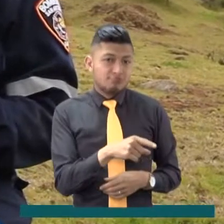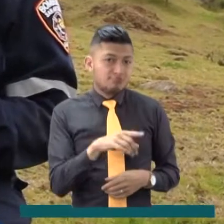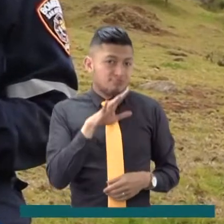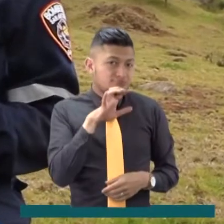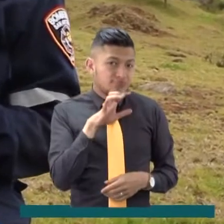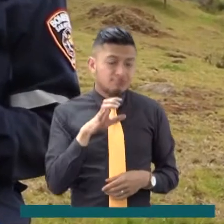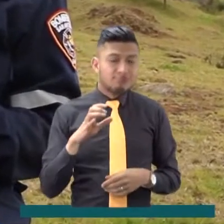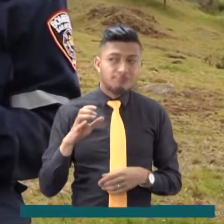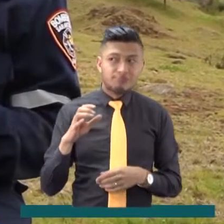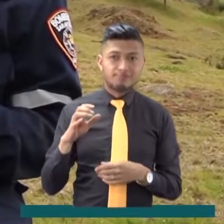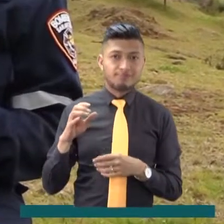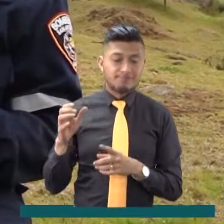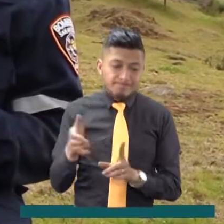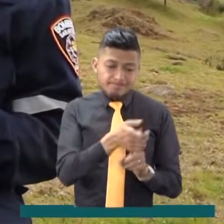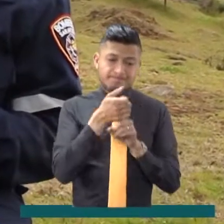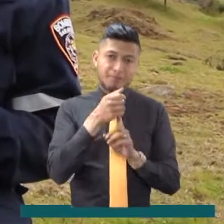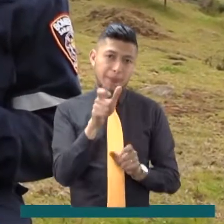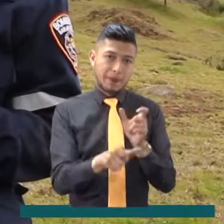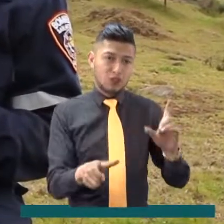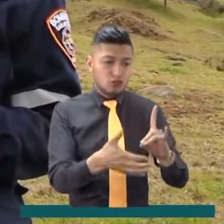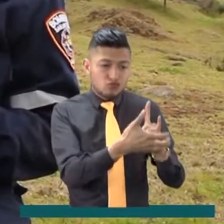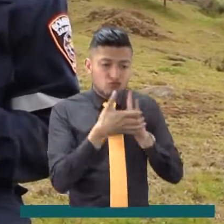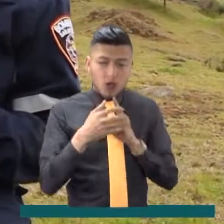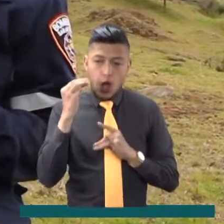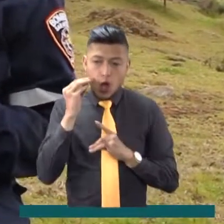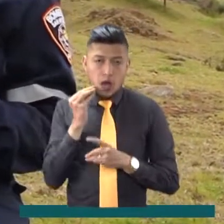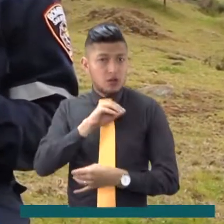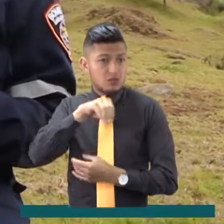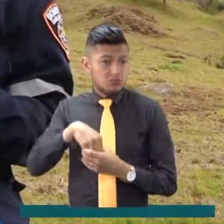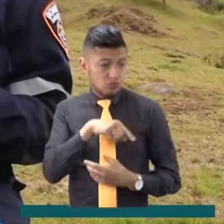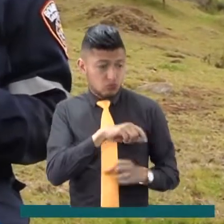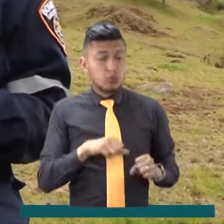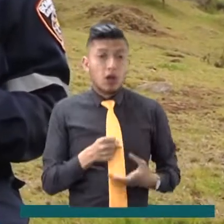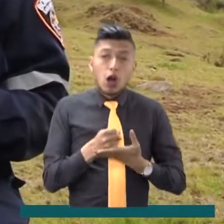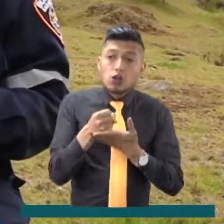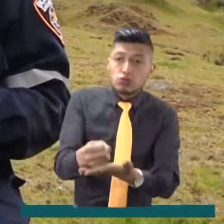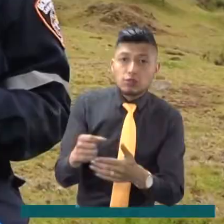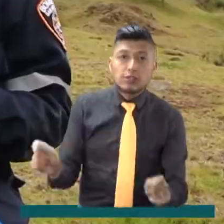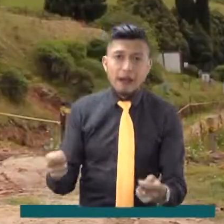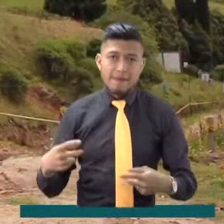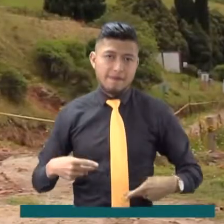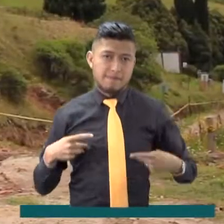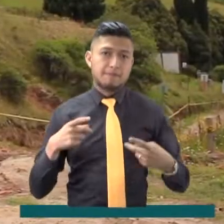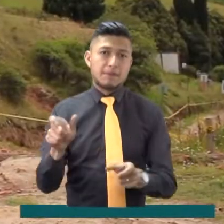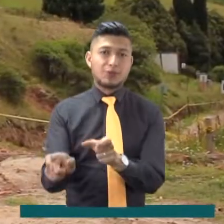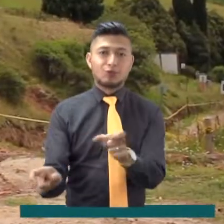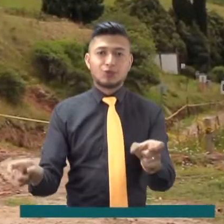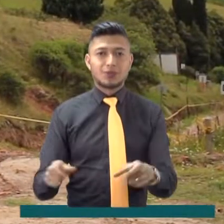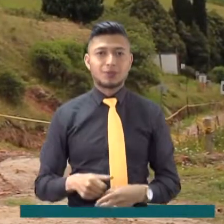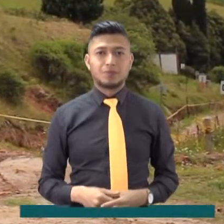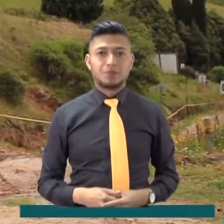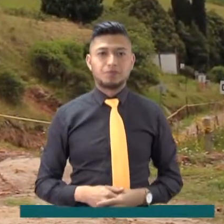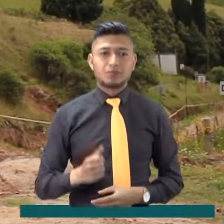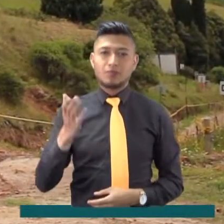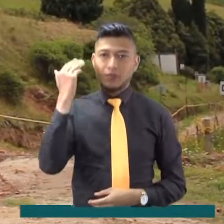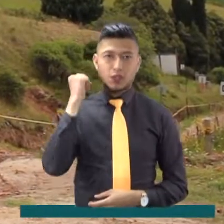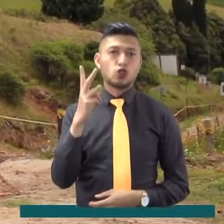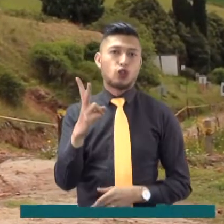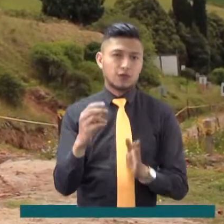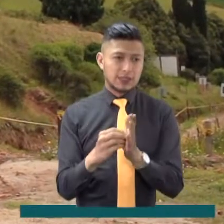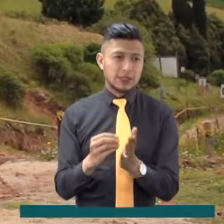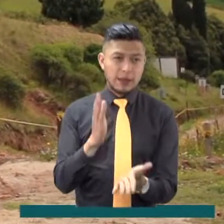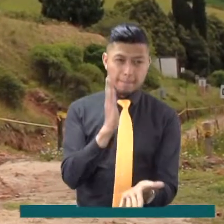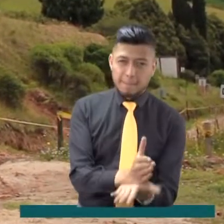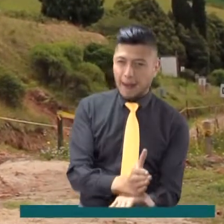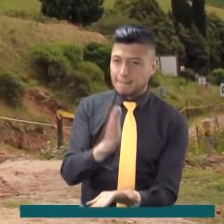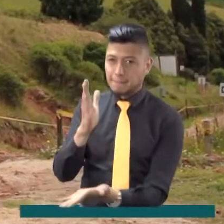personas que les encuentre pues un buen hogar y que además él pueda ayudar más adelante a salvar vidas. Hemos tenido dos emergencias en la